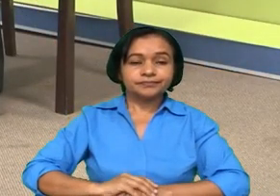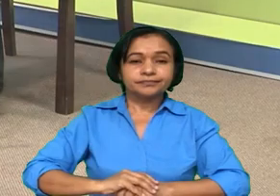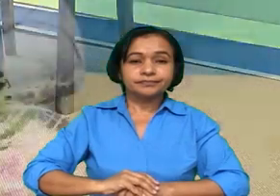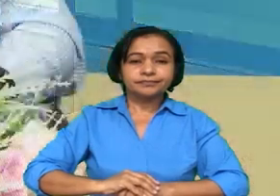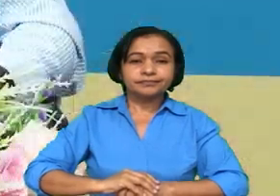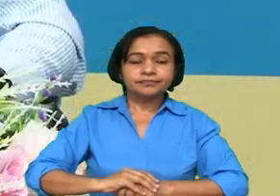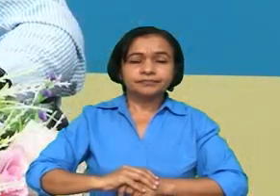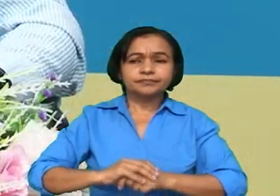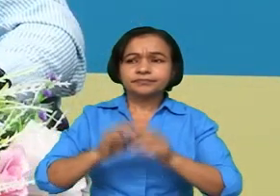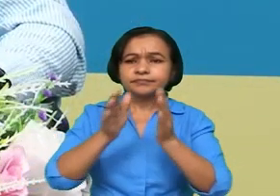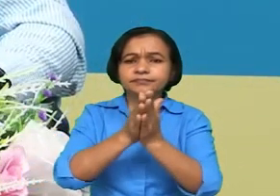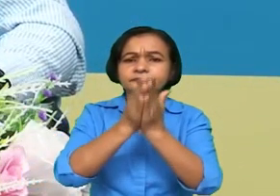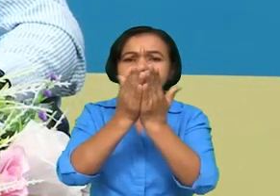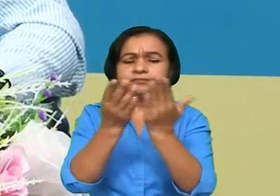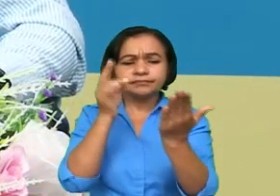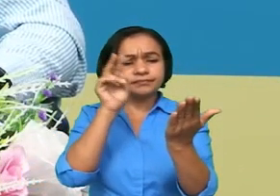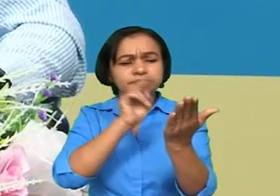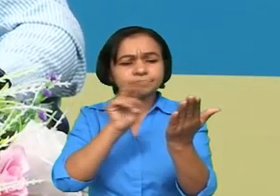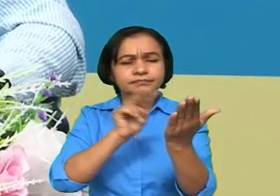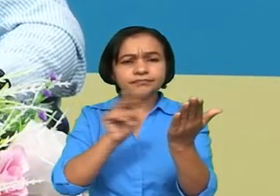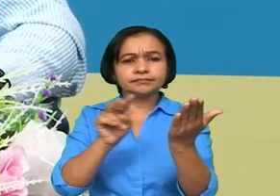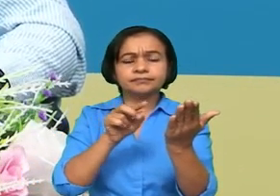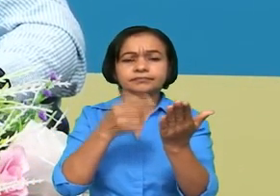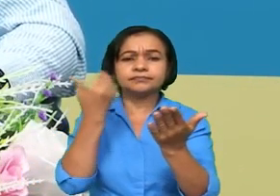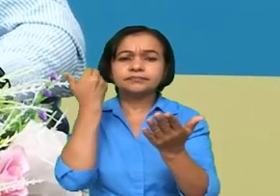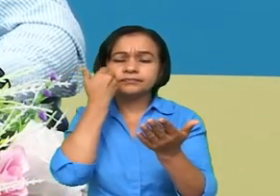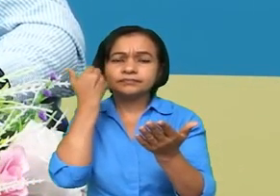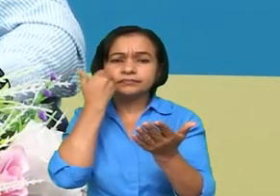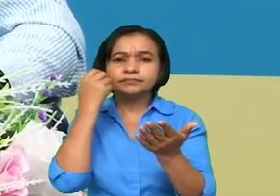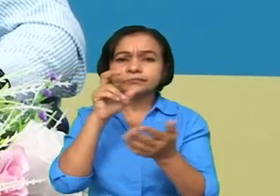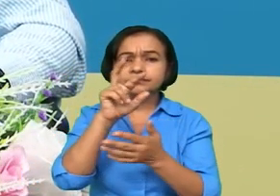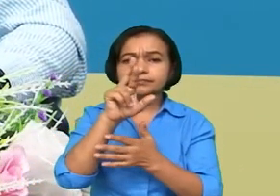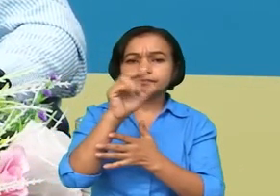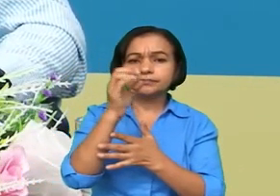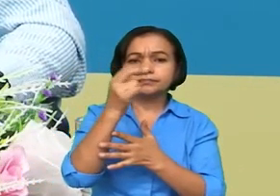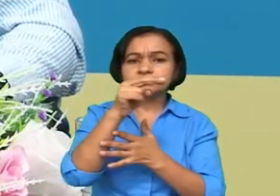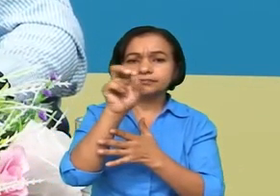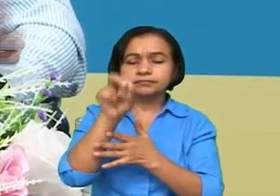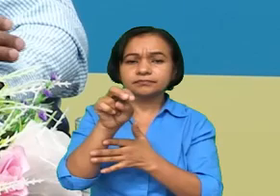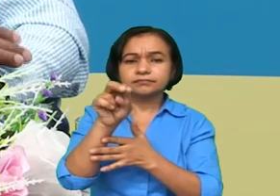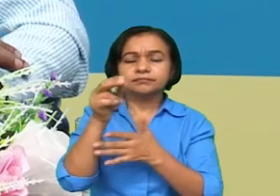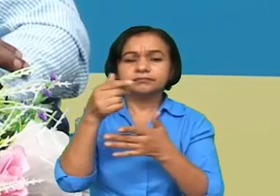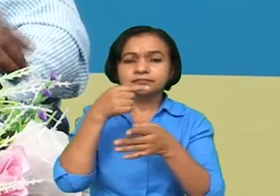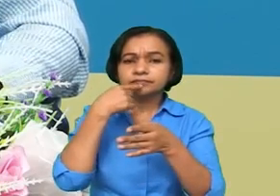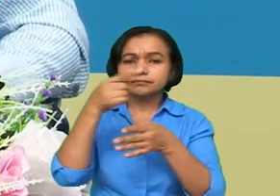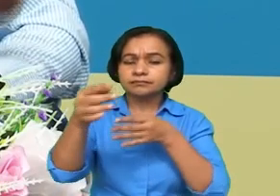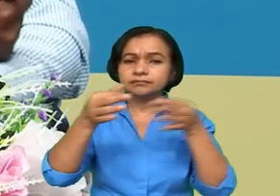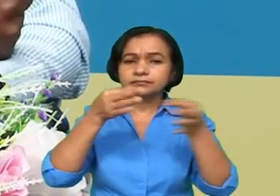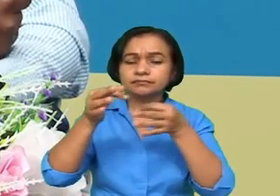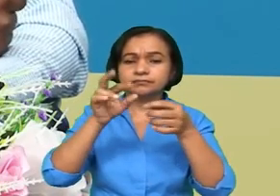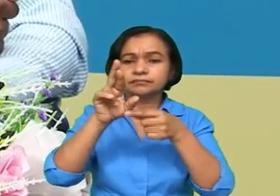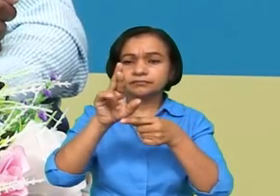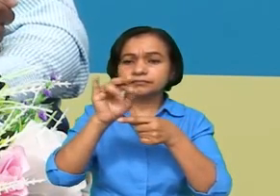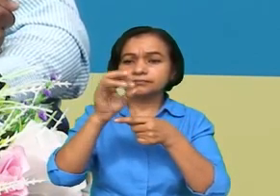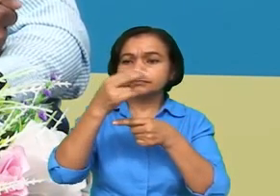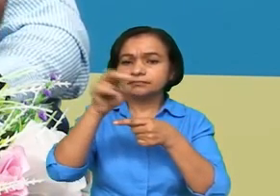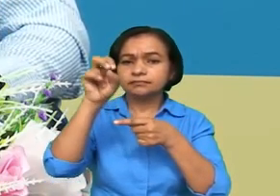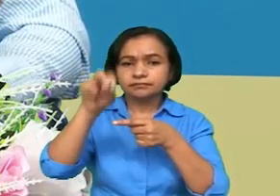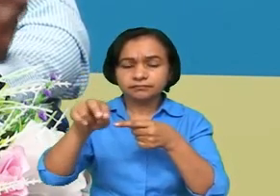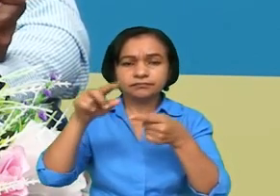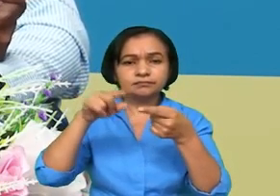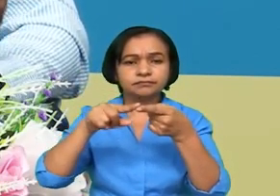la literatura, doctora, dice que las infecciones urinarias suelen aparecer, como usted ya lo decía, en los riñones,